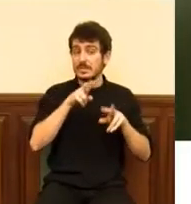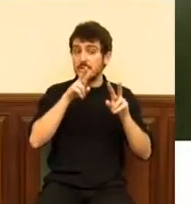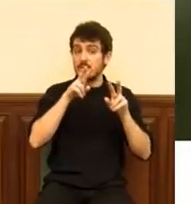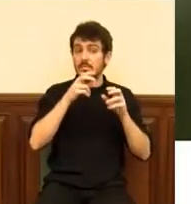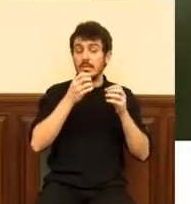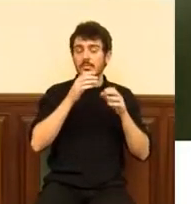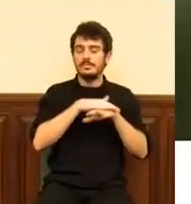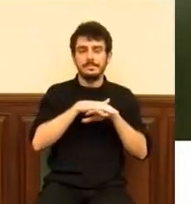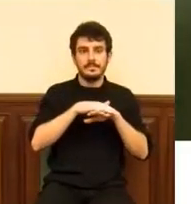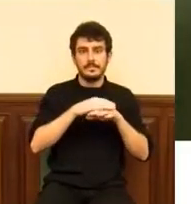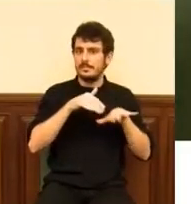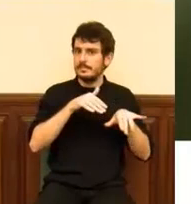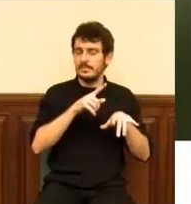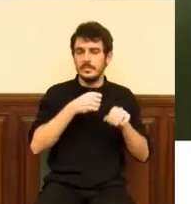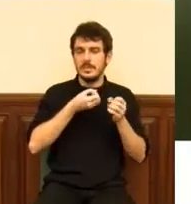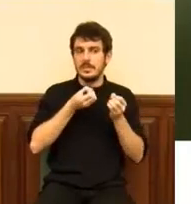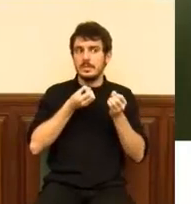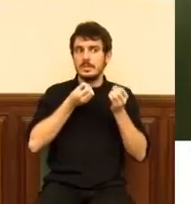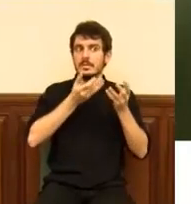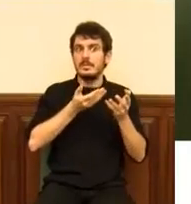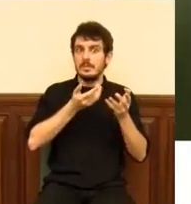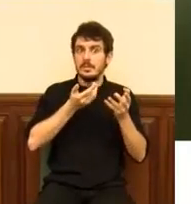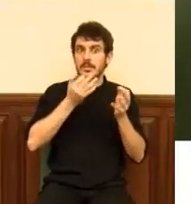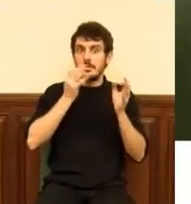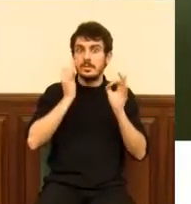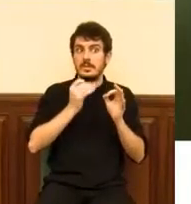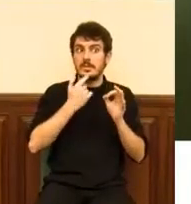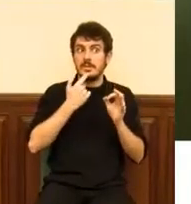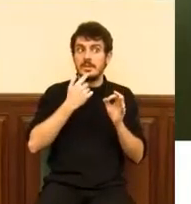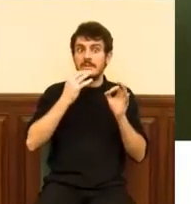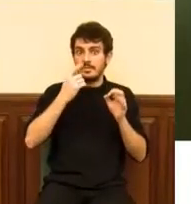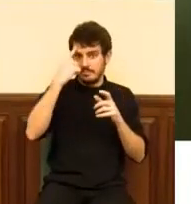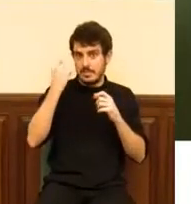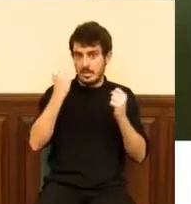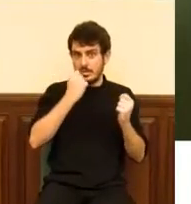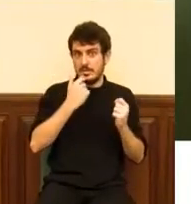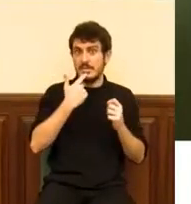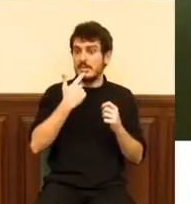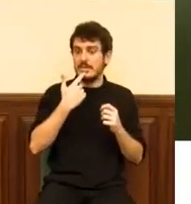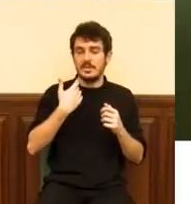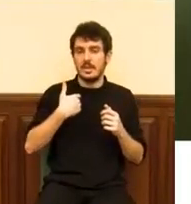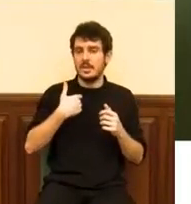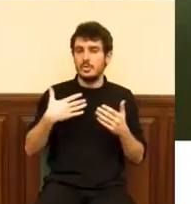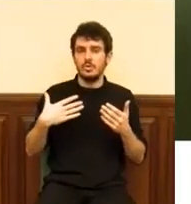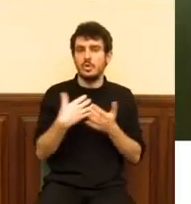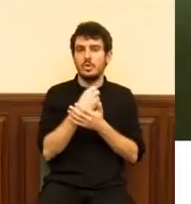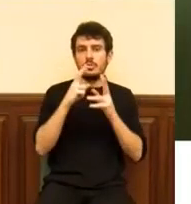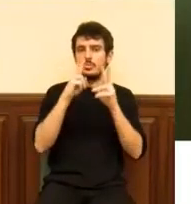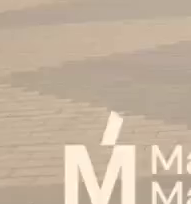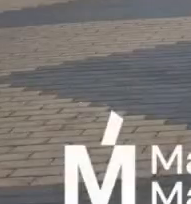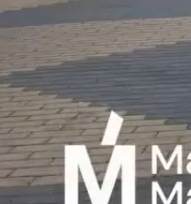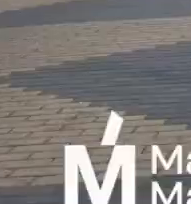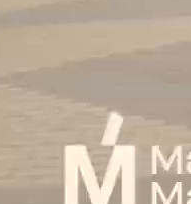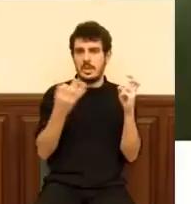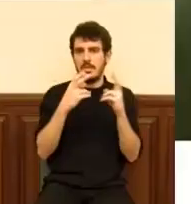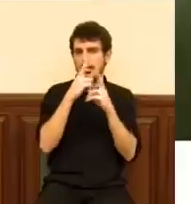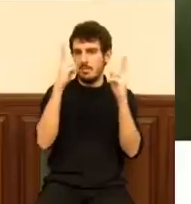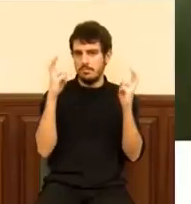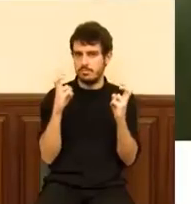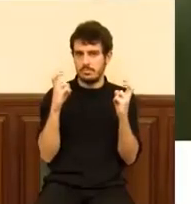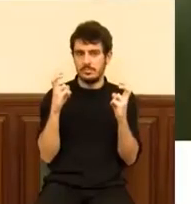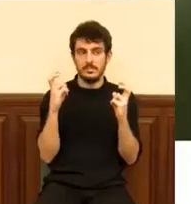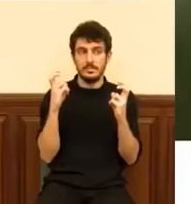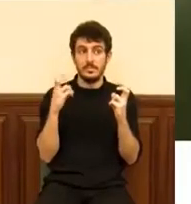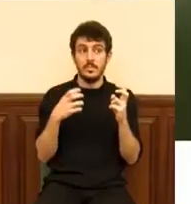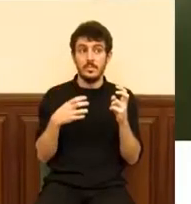expertos, lo que recomiendan es que, llegados al punto en el que estamos, tendríamos que estar ya todos confinados. Y que a lo mejor